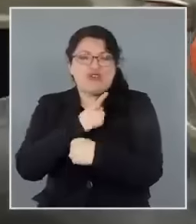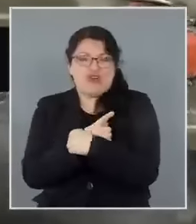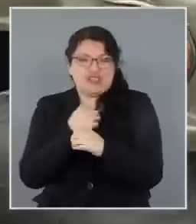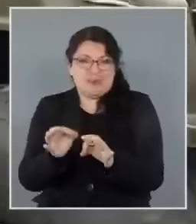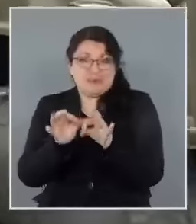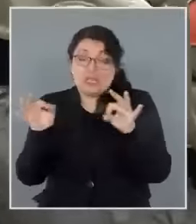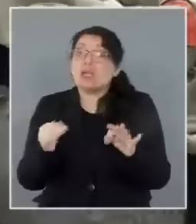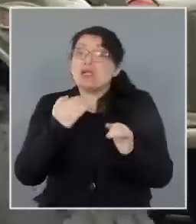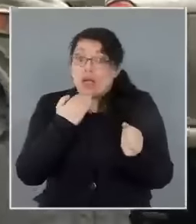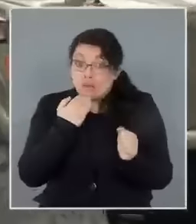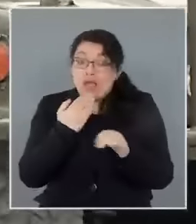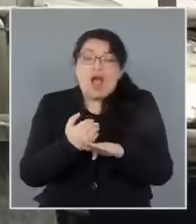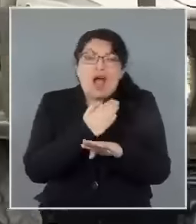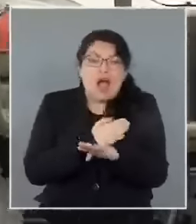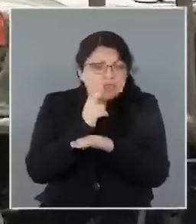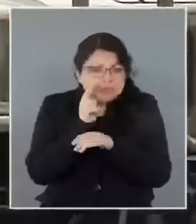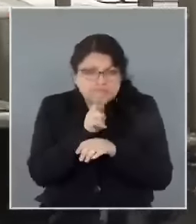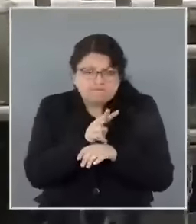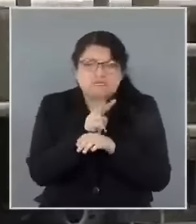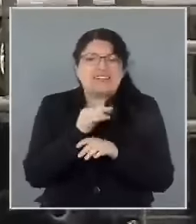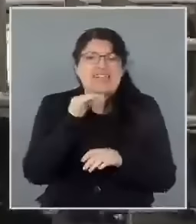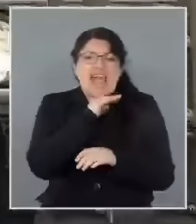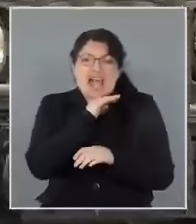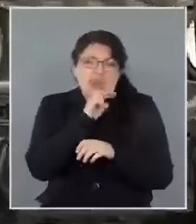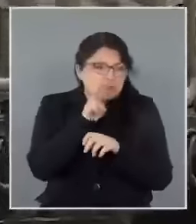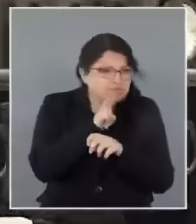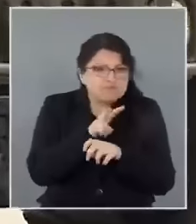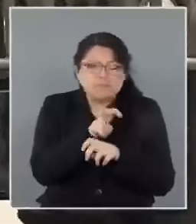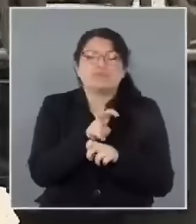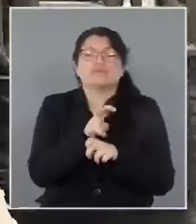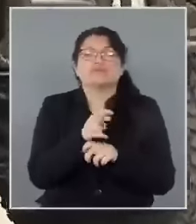también realizar reconocimientos de forma ágil y eficiente.